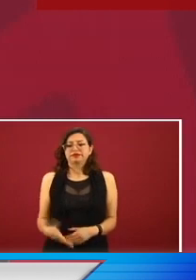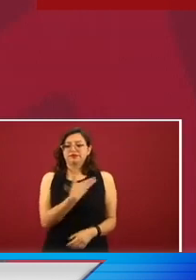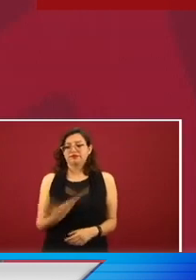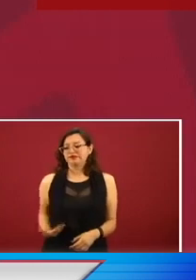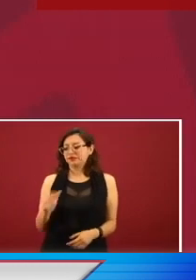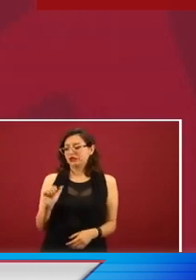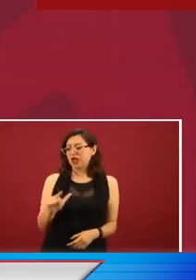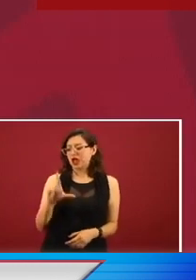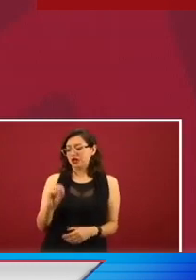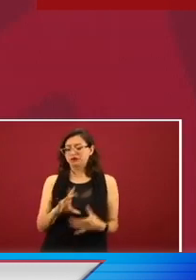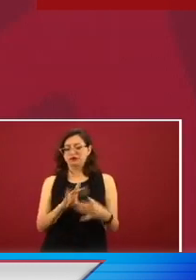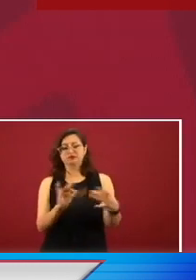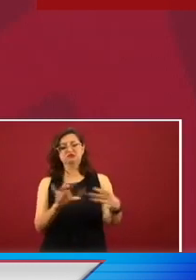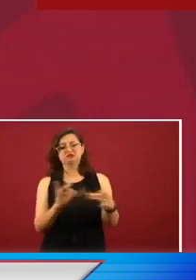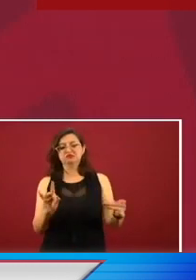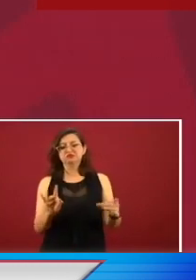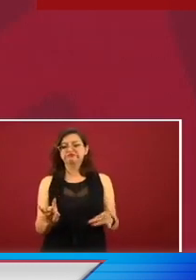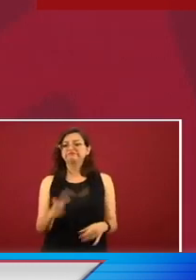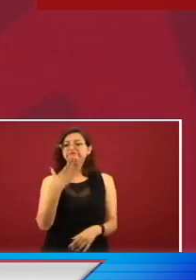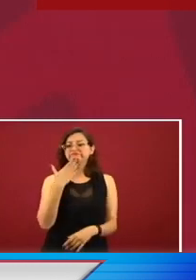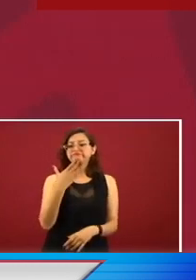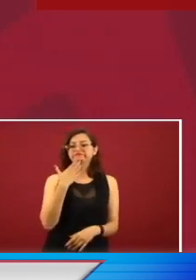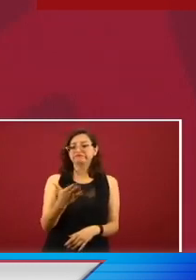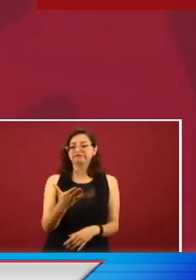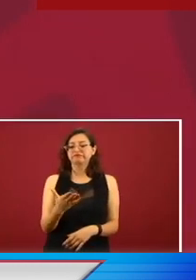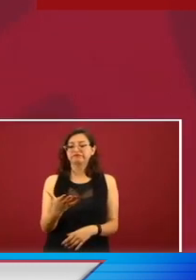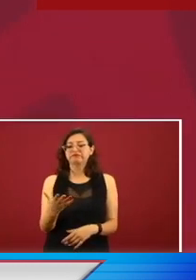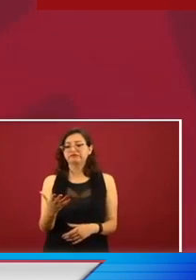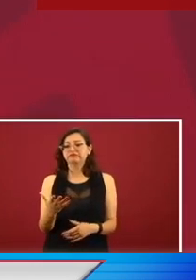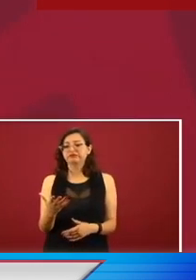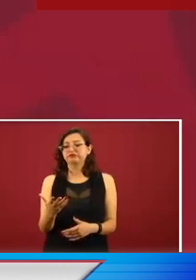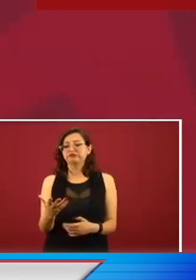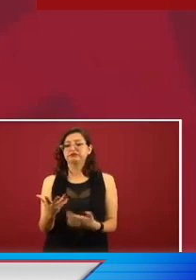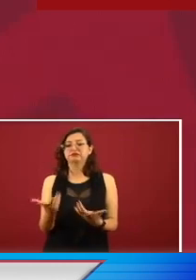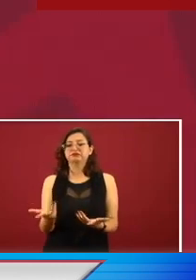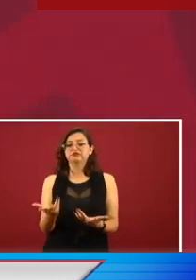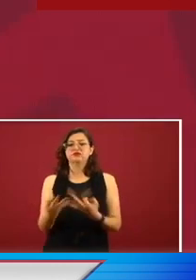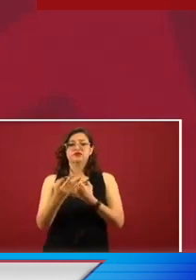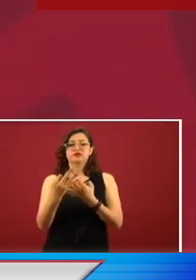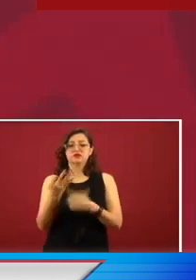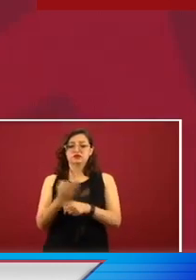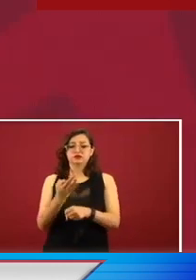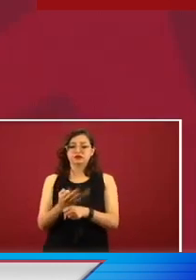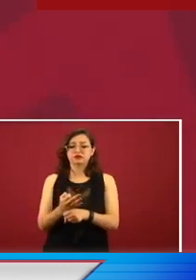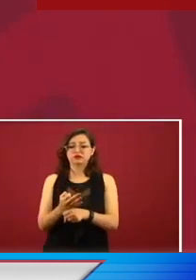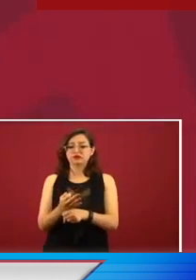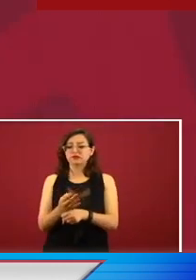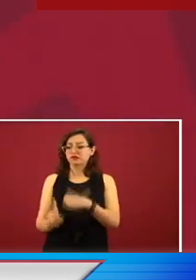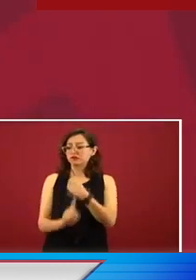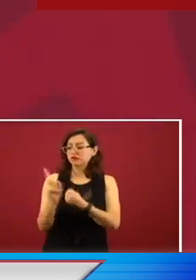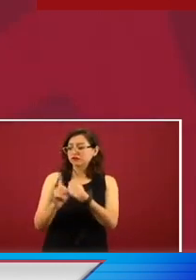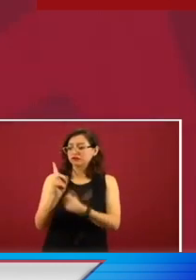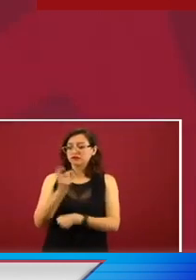que se vive. Es necesaria la discusión en el ámbito global para hacer frente a la emergencia sanitaria, evitando el acaparamiento, garantizando el acceso